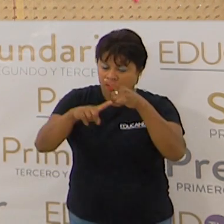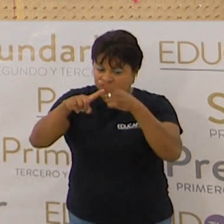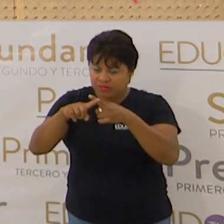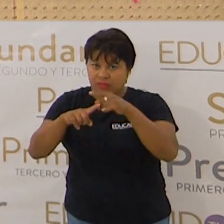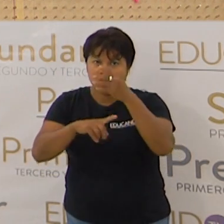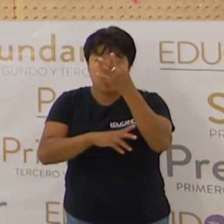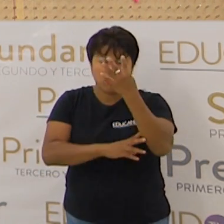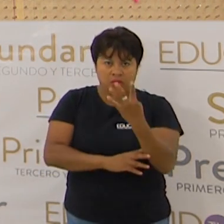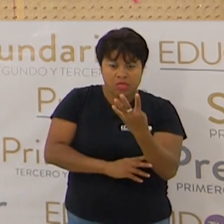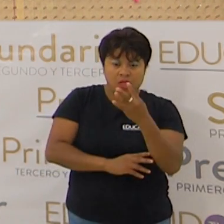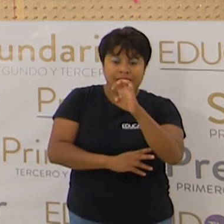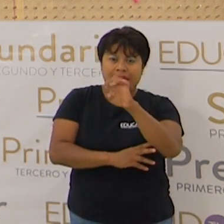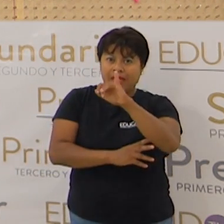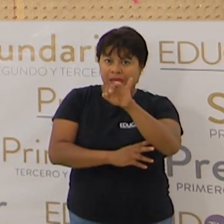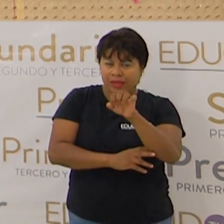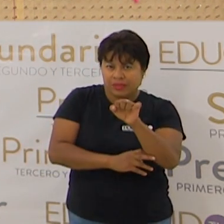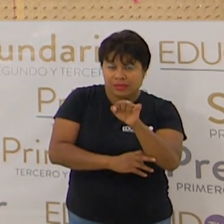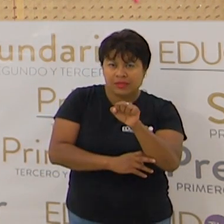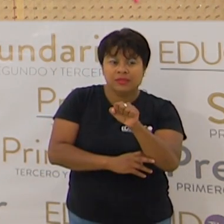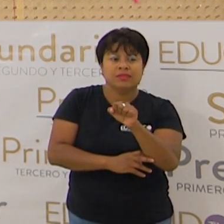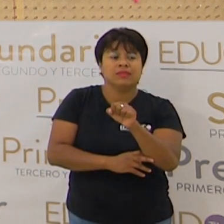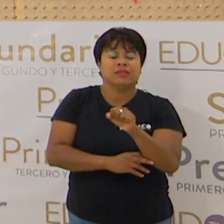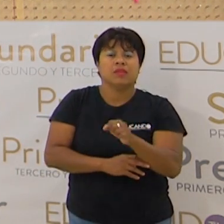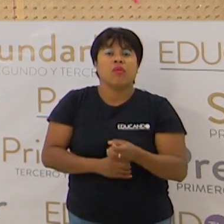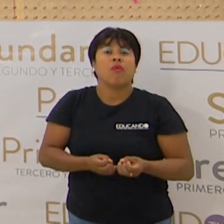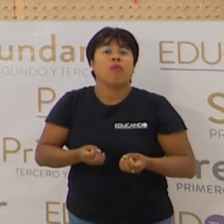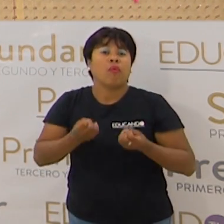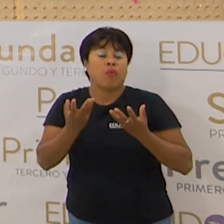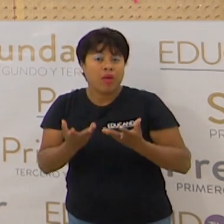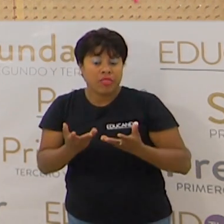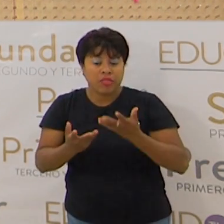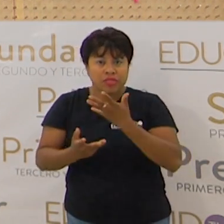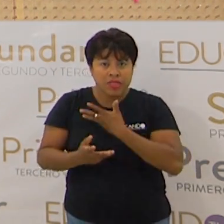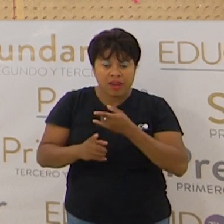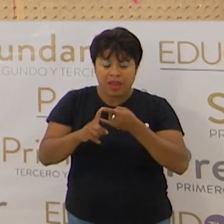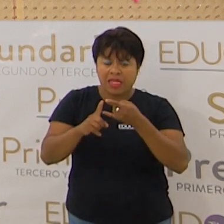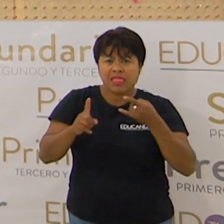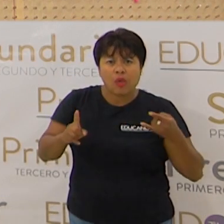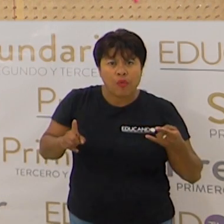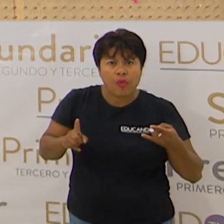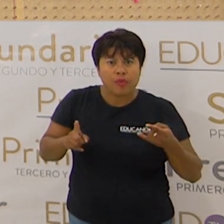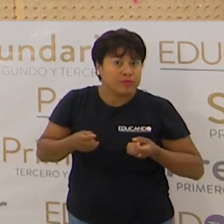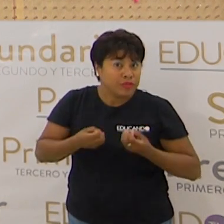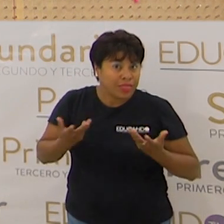tiene 4 ejes de simetría, ¿cuántos tendría un rectángulo?